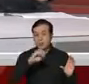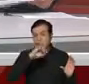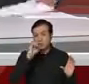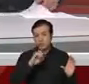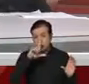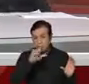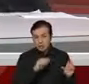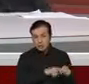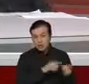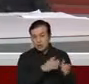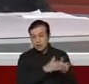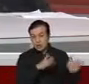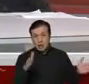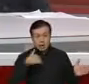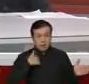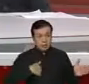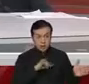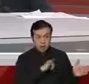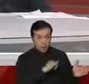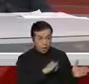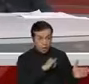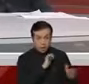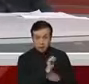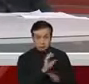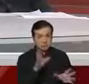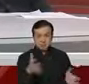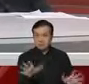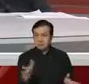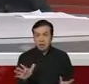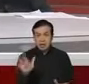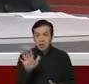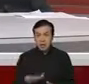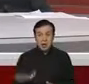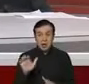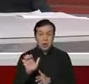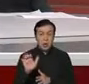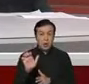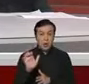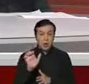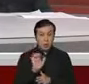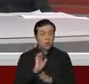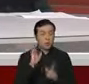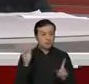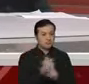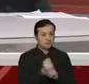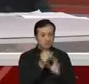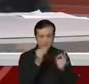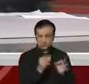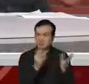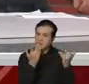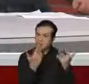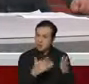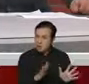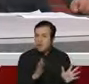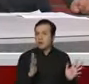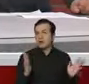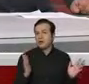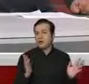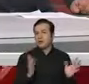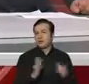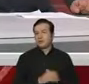y de plazo. ¿No han logrado otros países alcanzar este tipo de negociaciones como lo ha hecho y lo ha anunciado ya el gobierno de